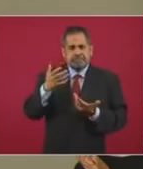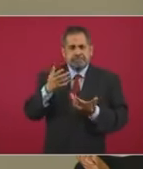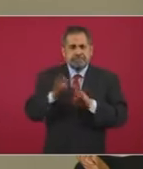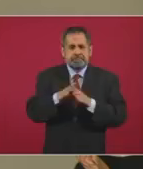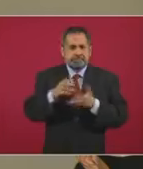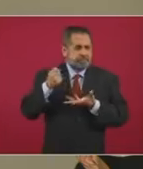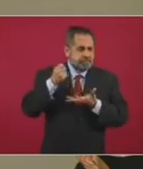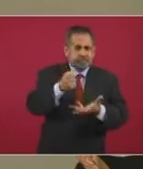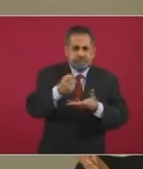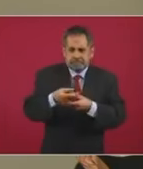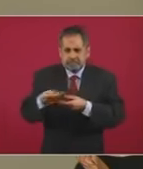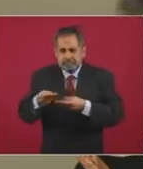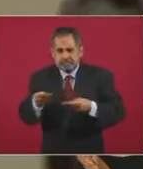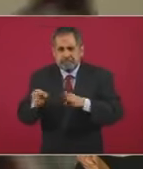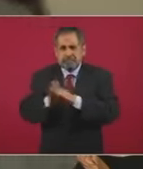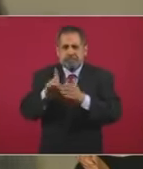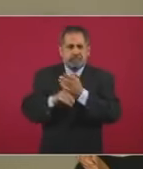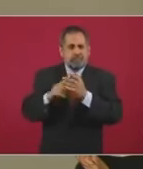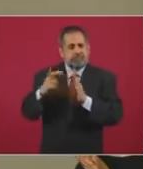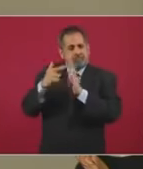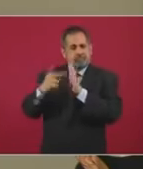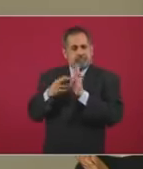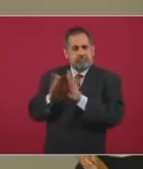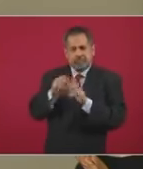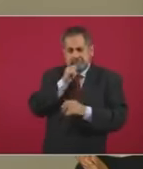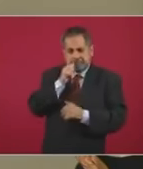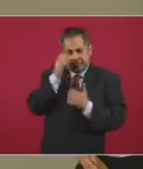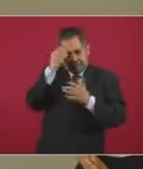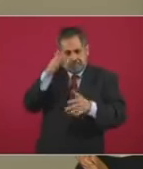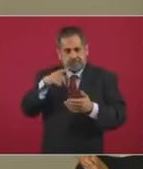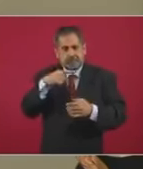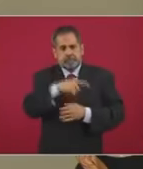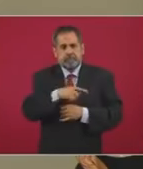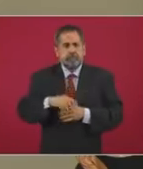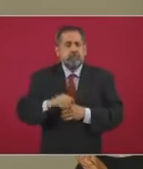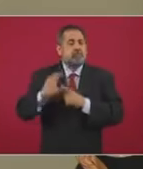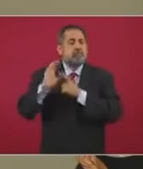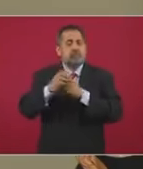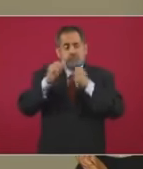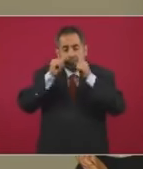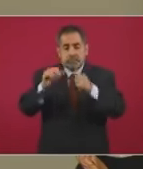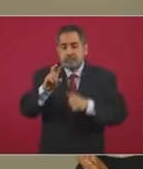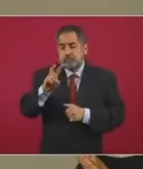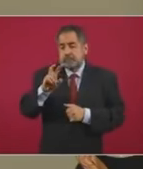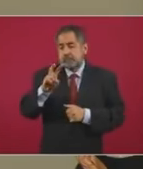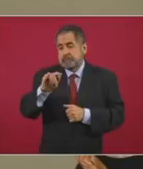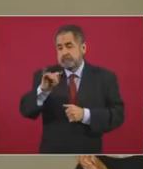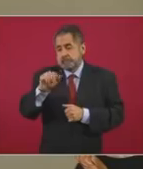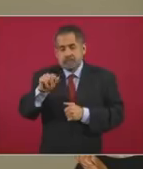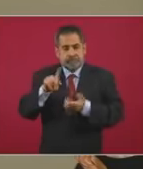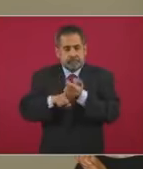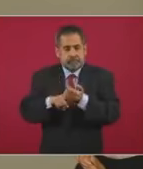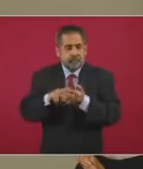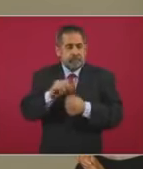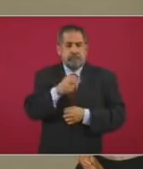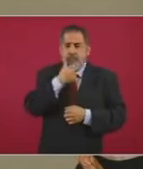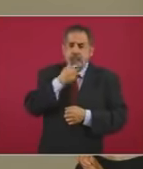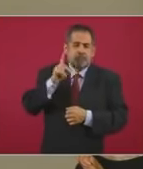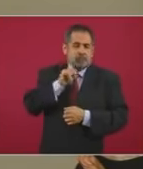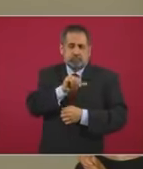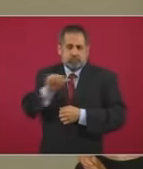del presupuesto, por decir así, las nuevas reglas del juego, la Comisión Ejecutiva de Atención a Víctimas, que atiende a niños, mujeres y hombres